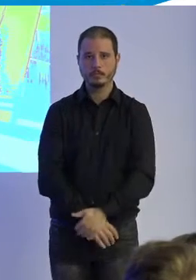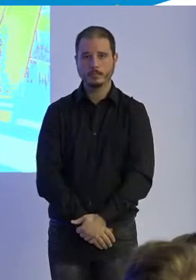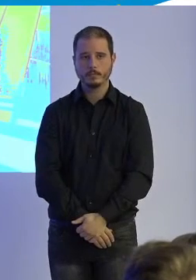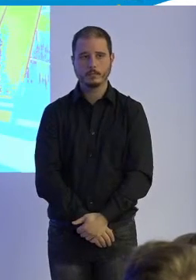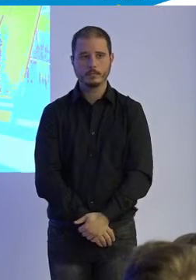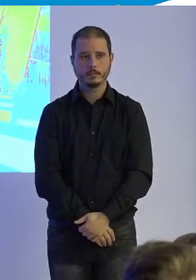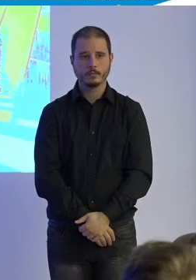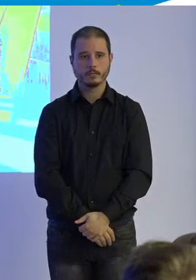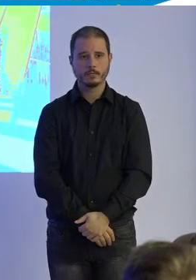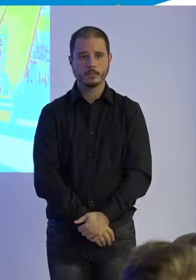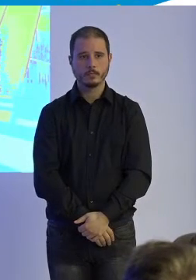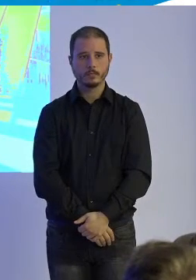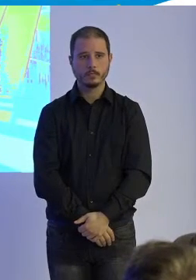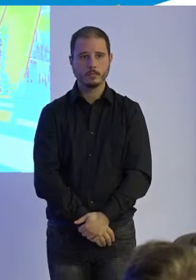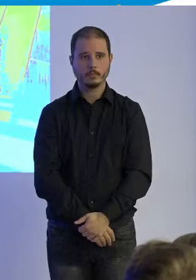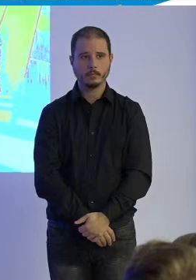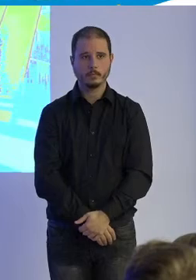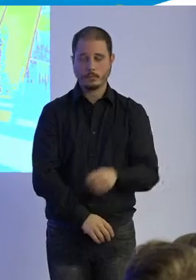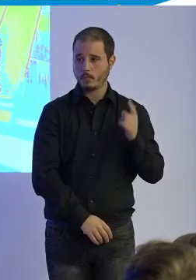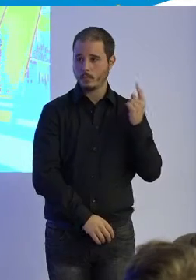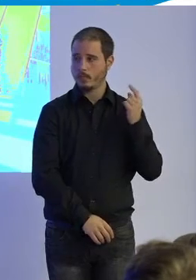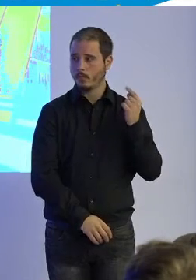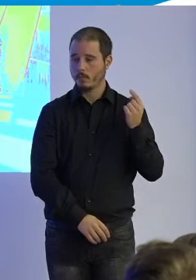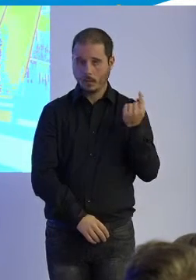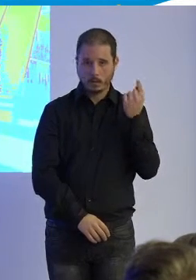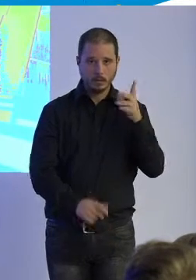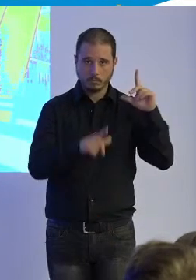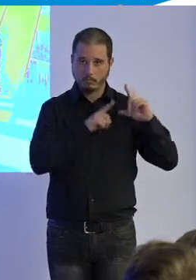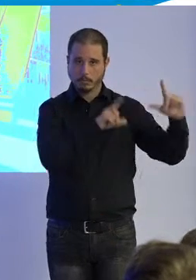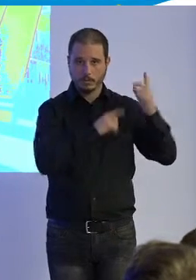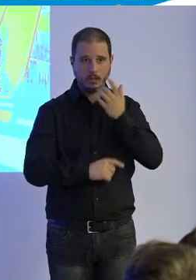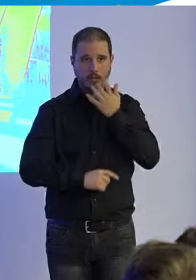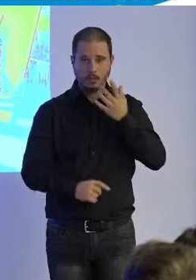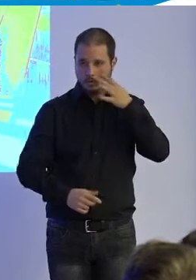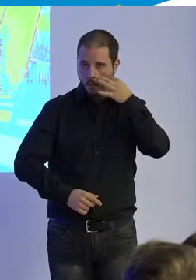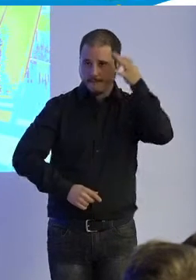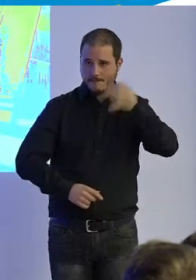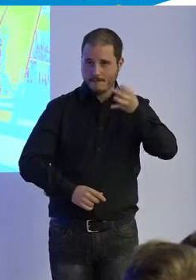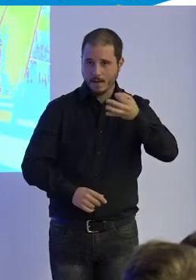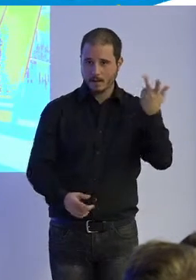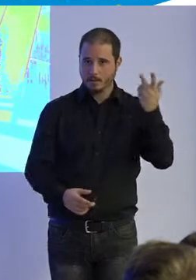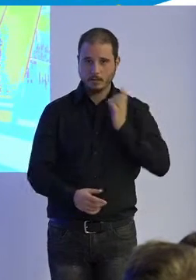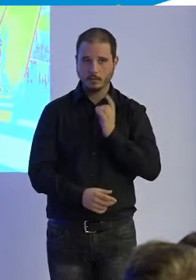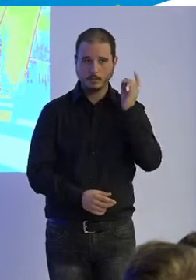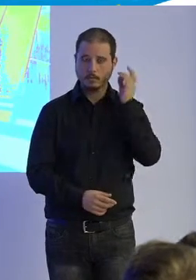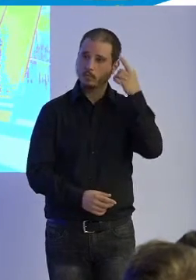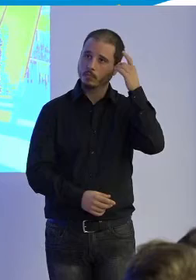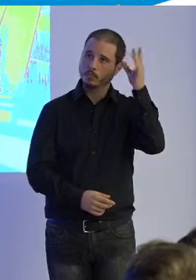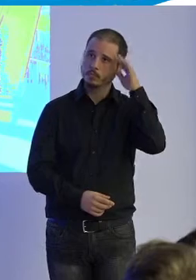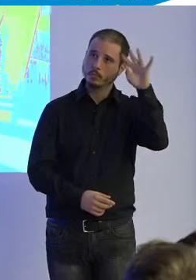Y entro ya un poco en la parte de ejemplos que son realidades ahora mismo. De todo lo que os voy a contar no hay nada de ciencia ficción